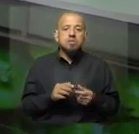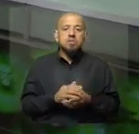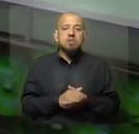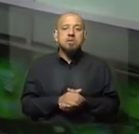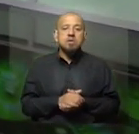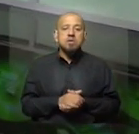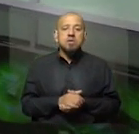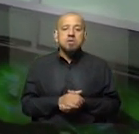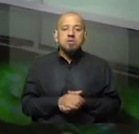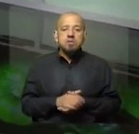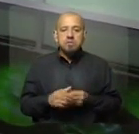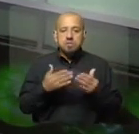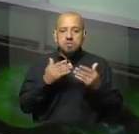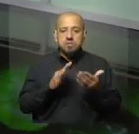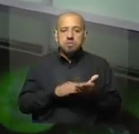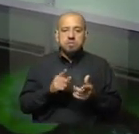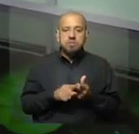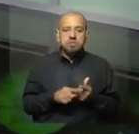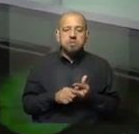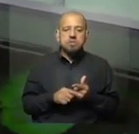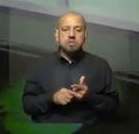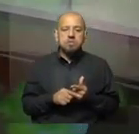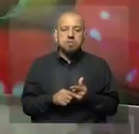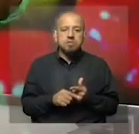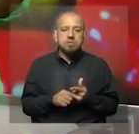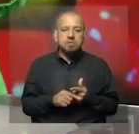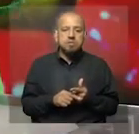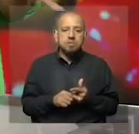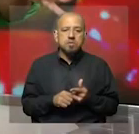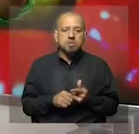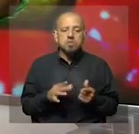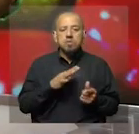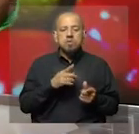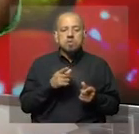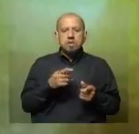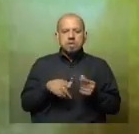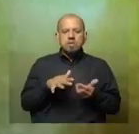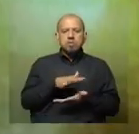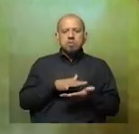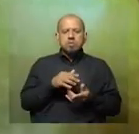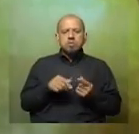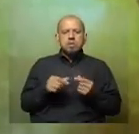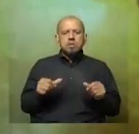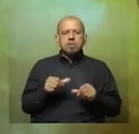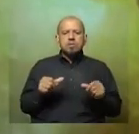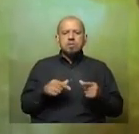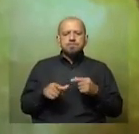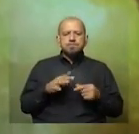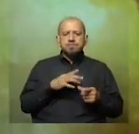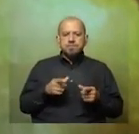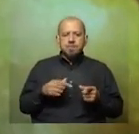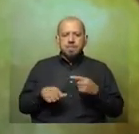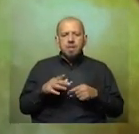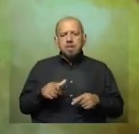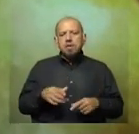Claro. Perdón que yo hablo y hablo. Concretamente, cuando declaran que existe esta emergencia, ¿cuáles son las medidas que se desprenden de